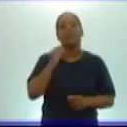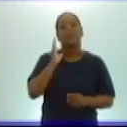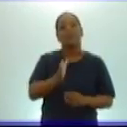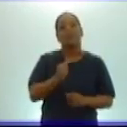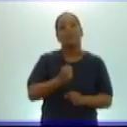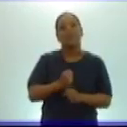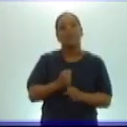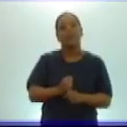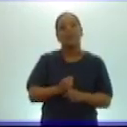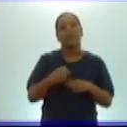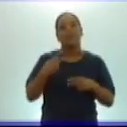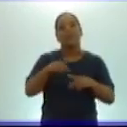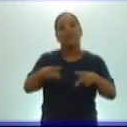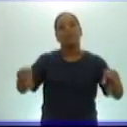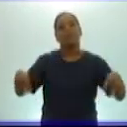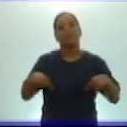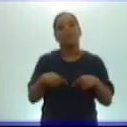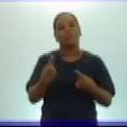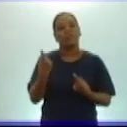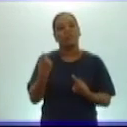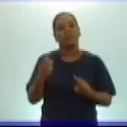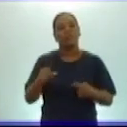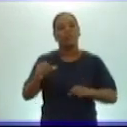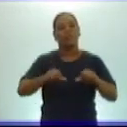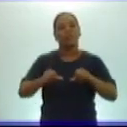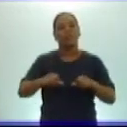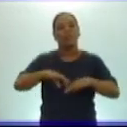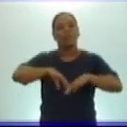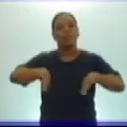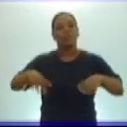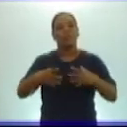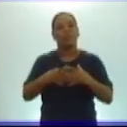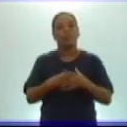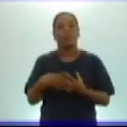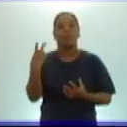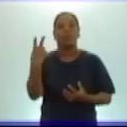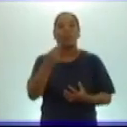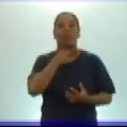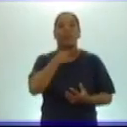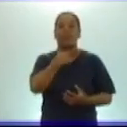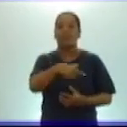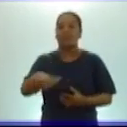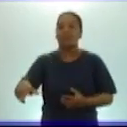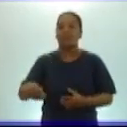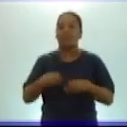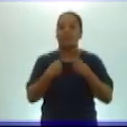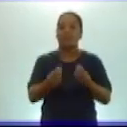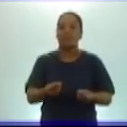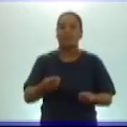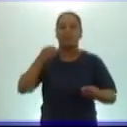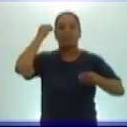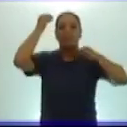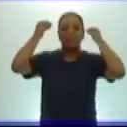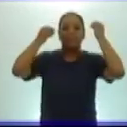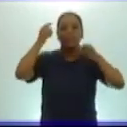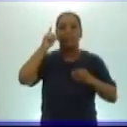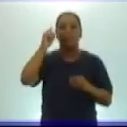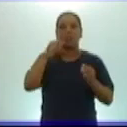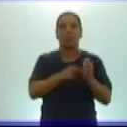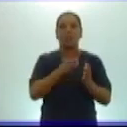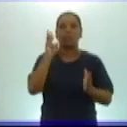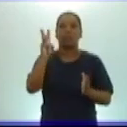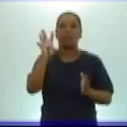laboratorio. Ahora, de estos dos ejercicios que le propongo, quiero analizar con ustedes el